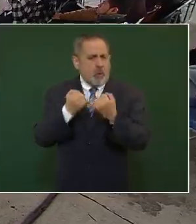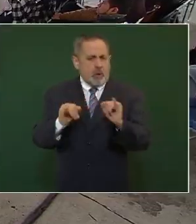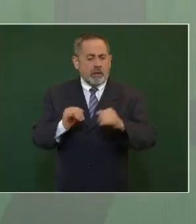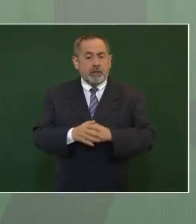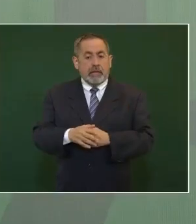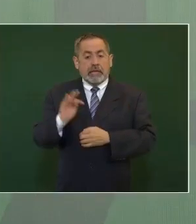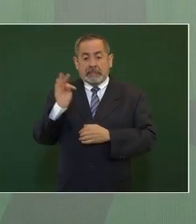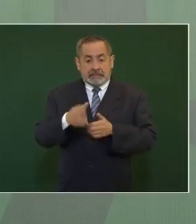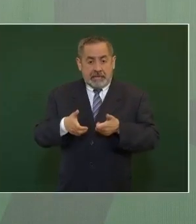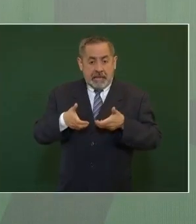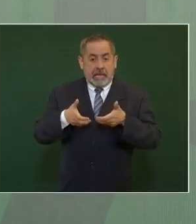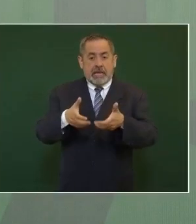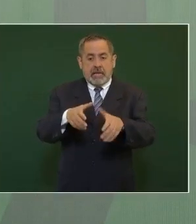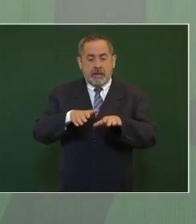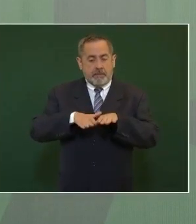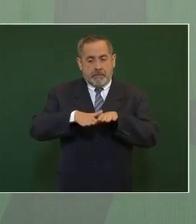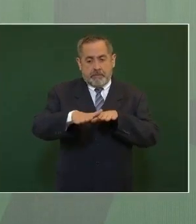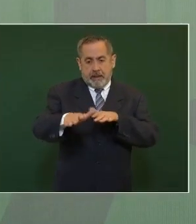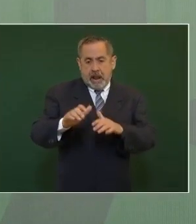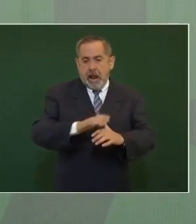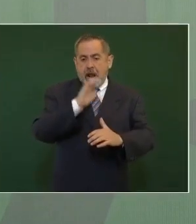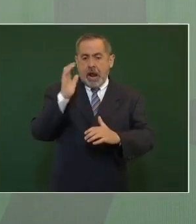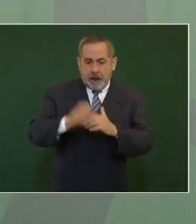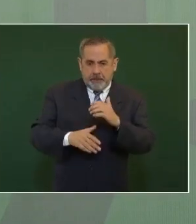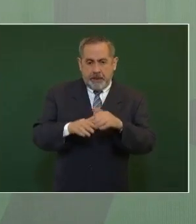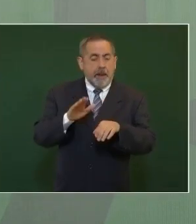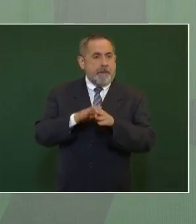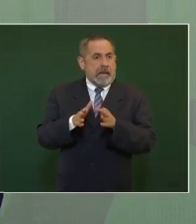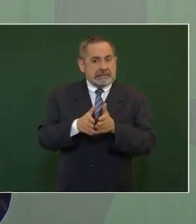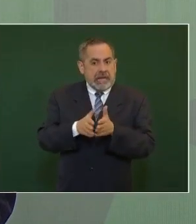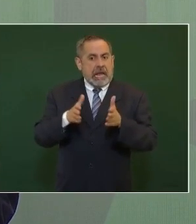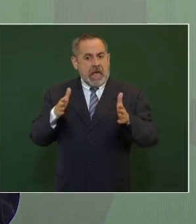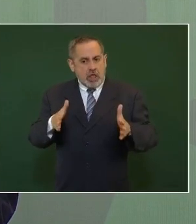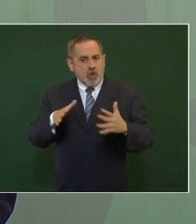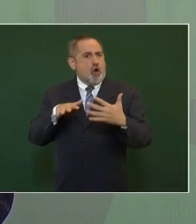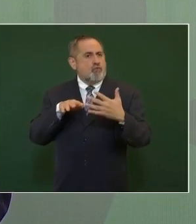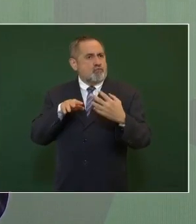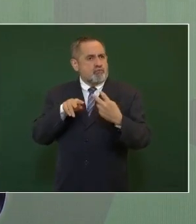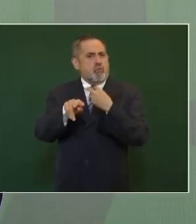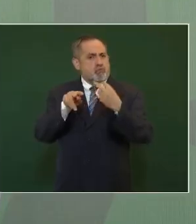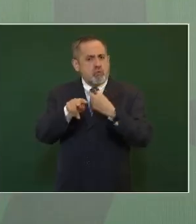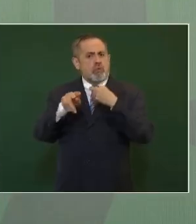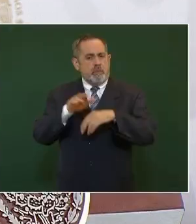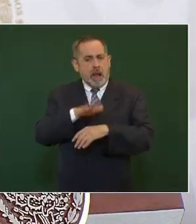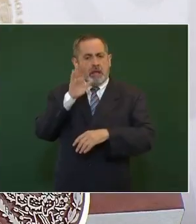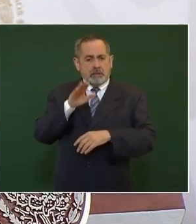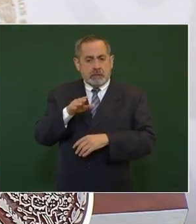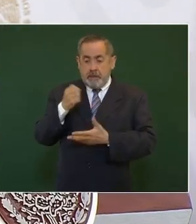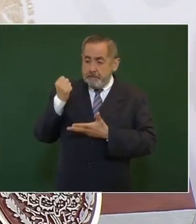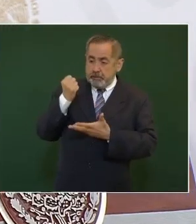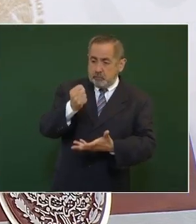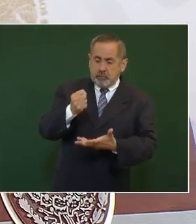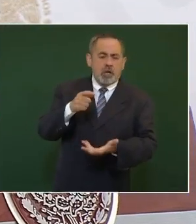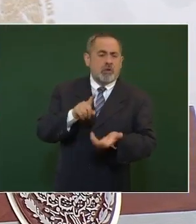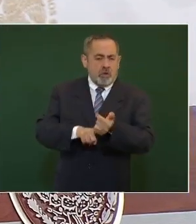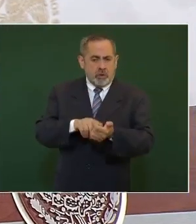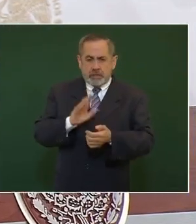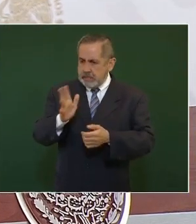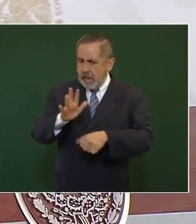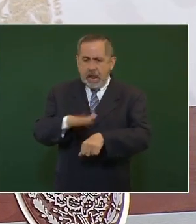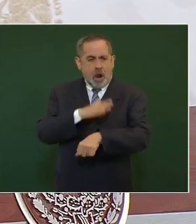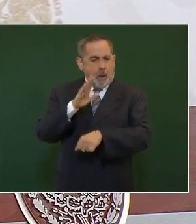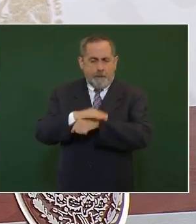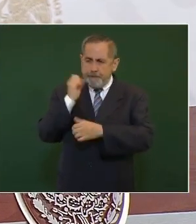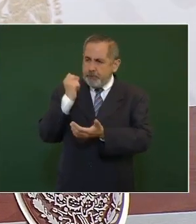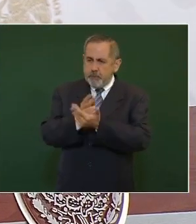la carretera se va a terminar. Se va a ampliar, ya está el presupuesto autorizado para